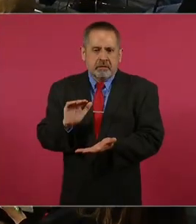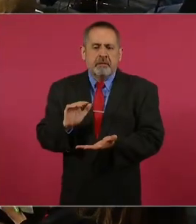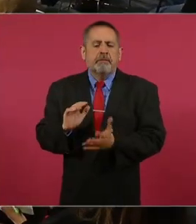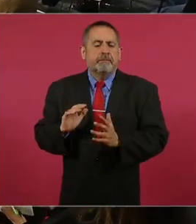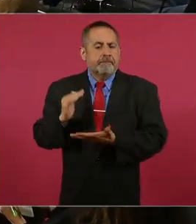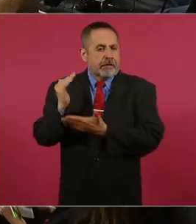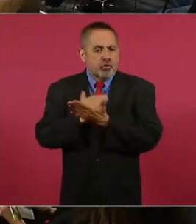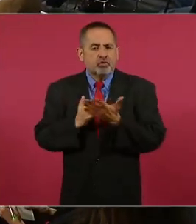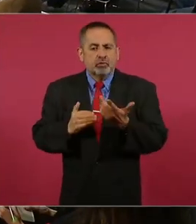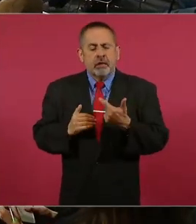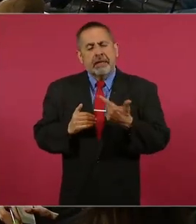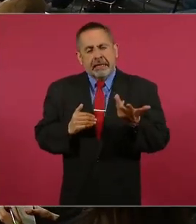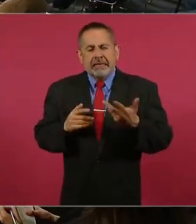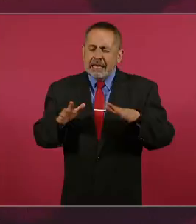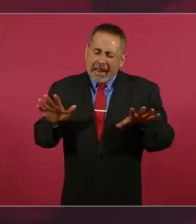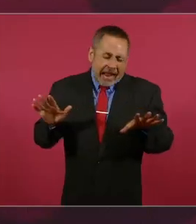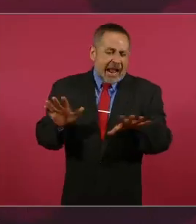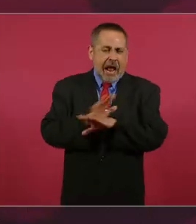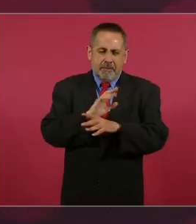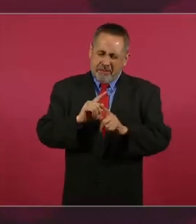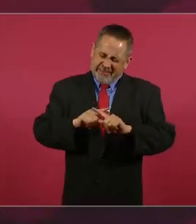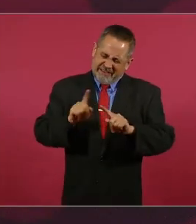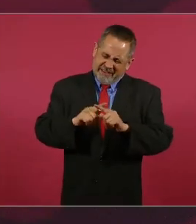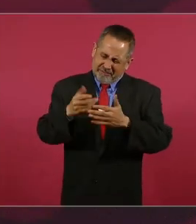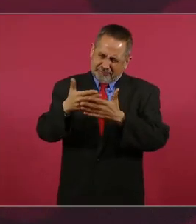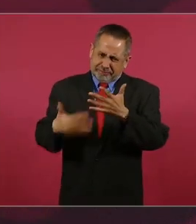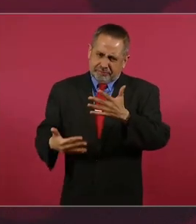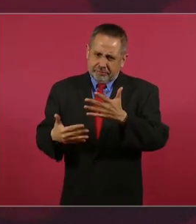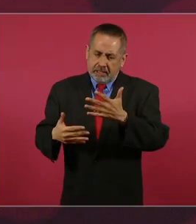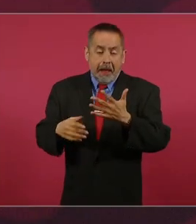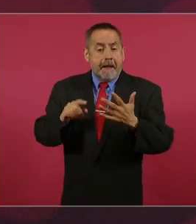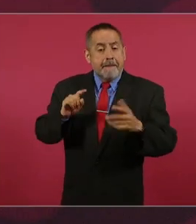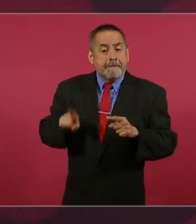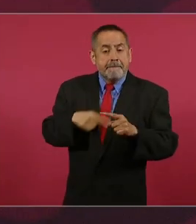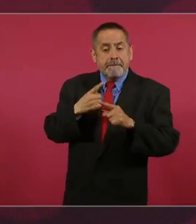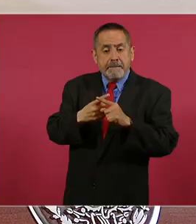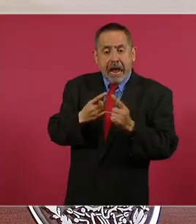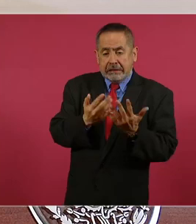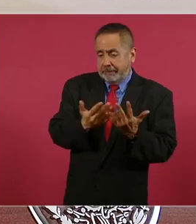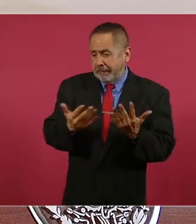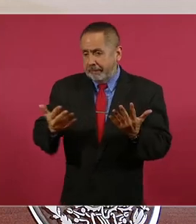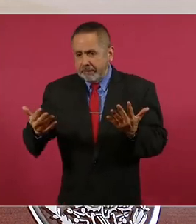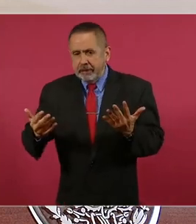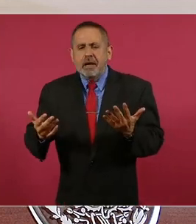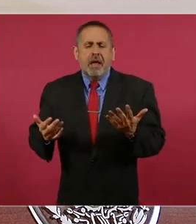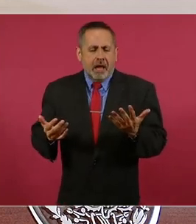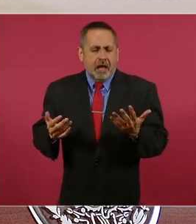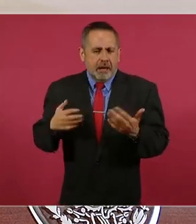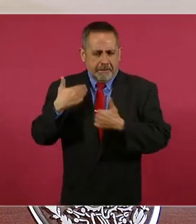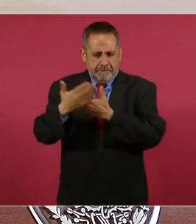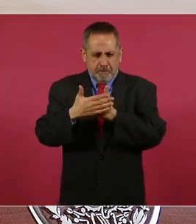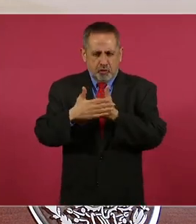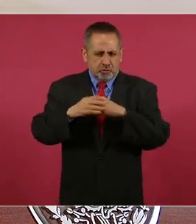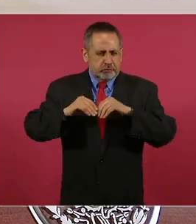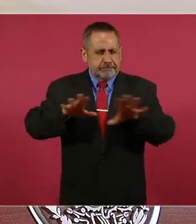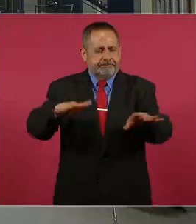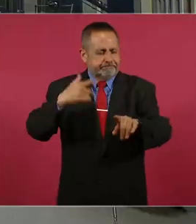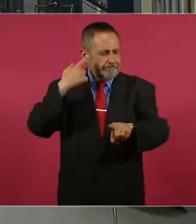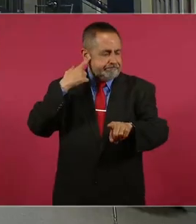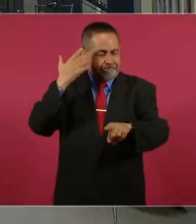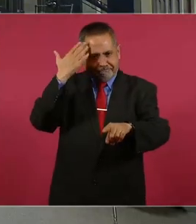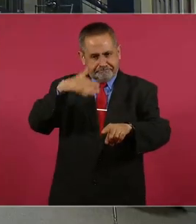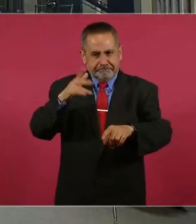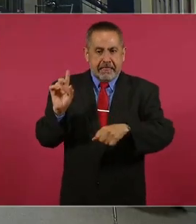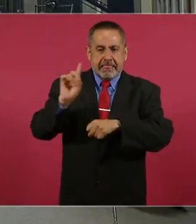toda la… es una reforma y otras cosas, pues ya se van a enterar el